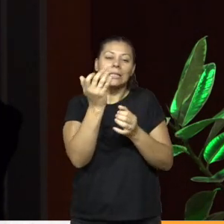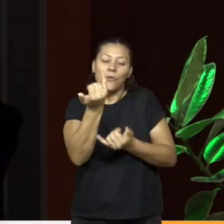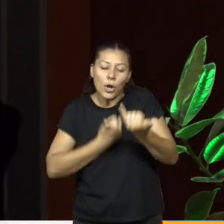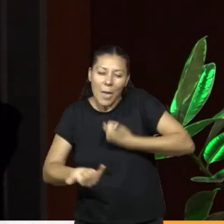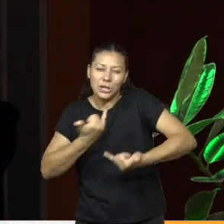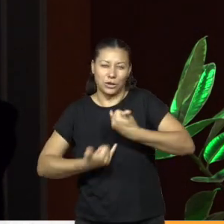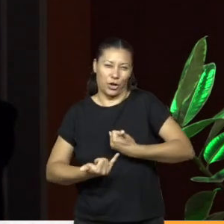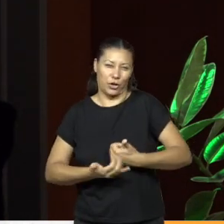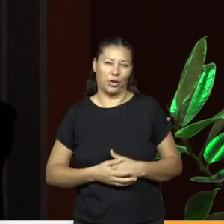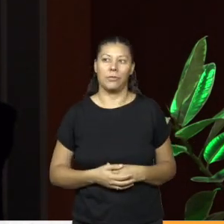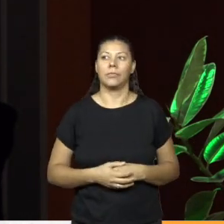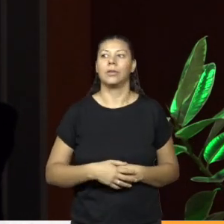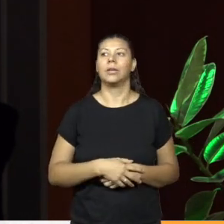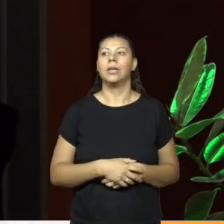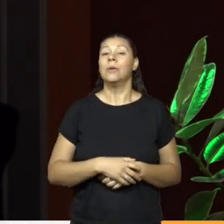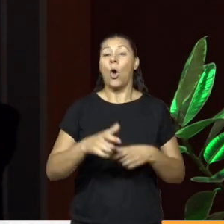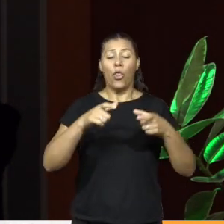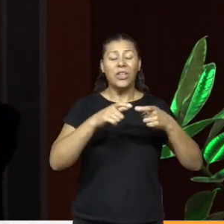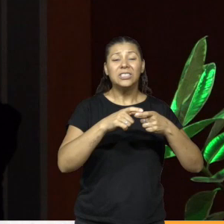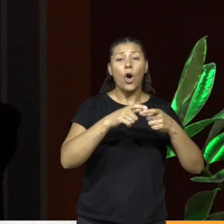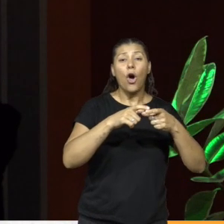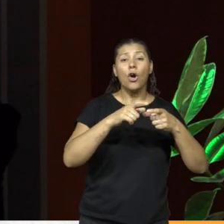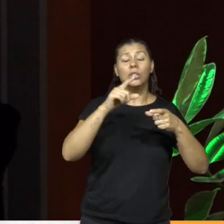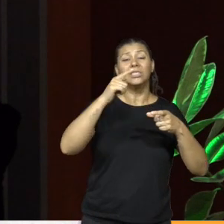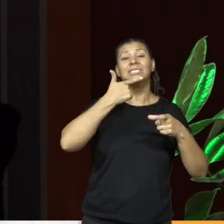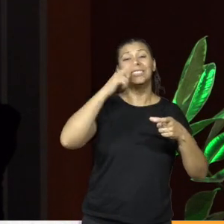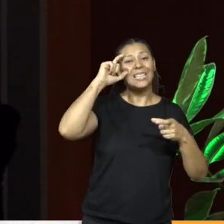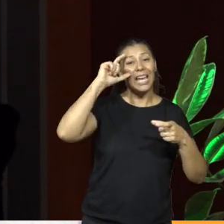es barato un disco de Secchi, entonces por eso,